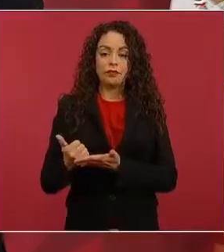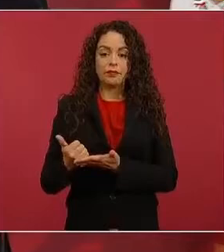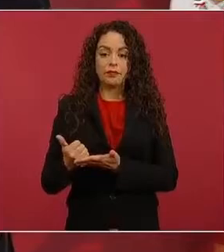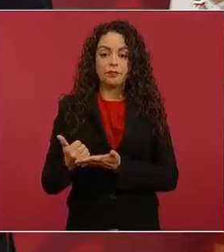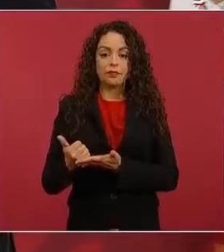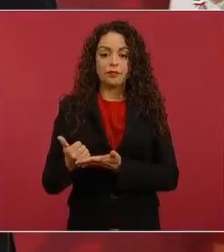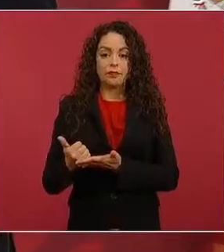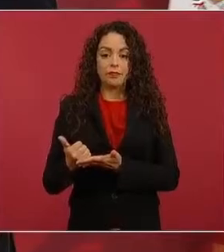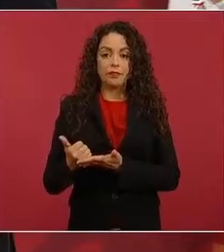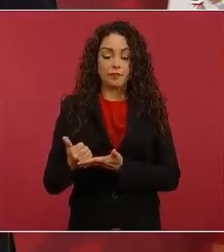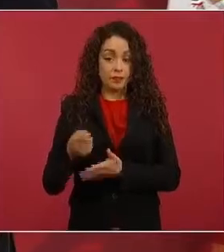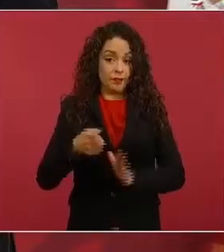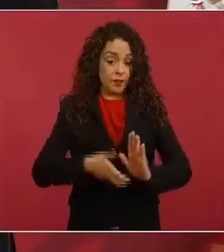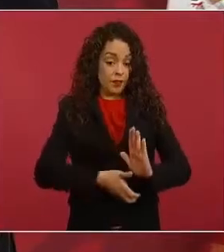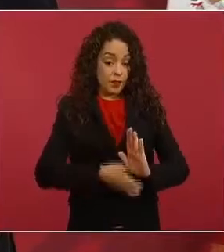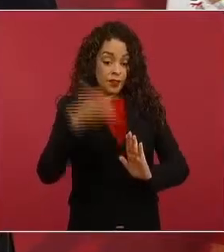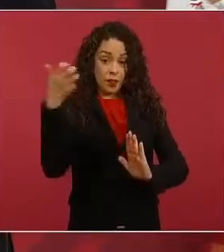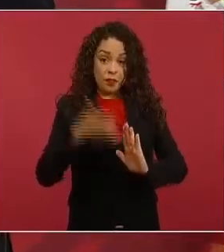de lo que extraen,